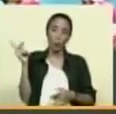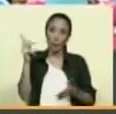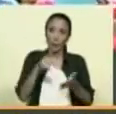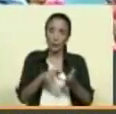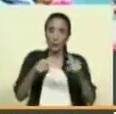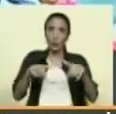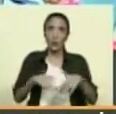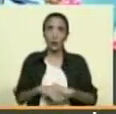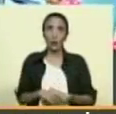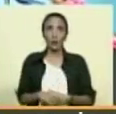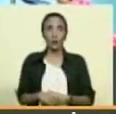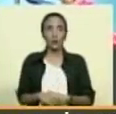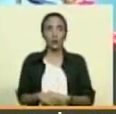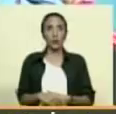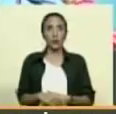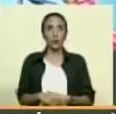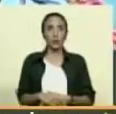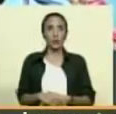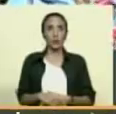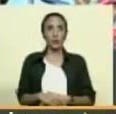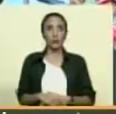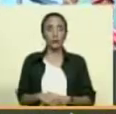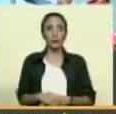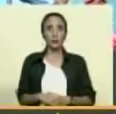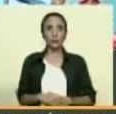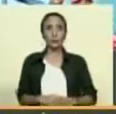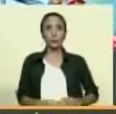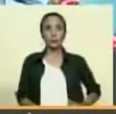Tú no, porque tú debiste haber tenido como 9 años.